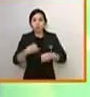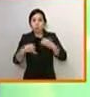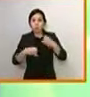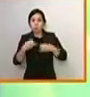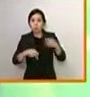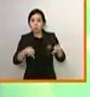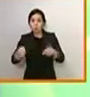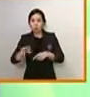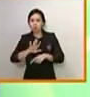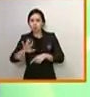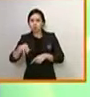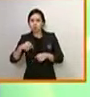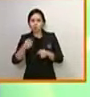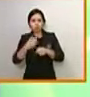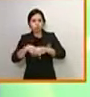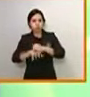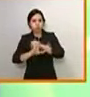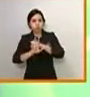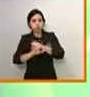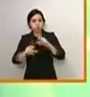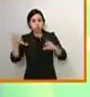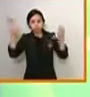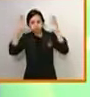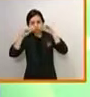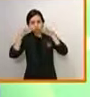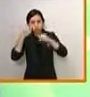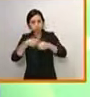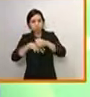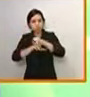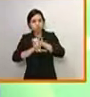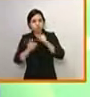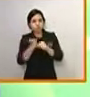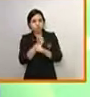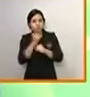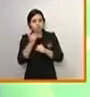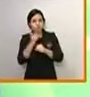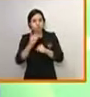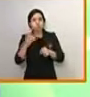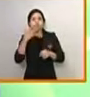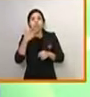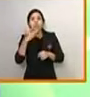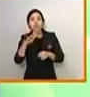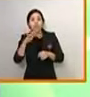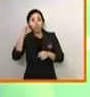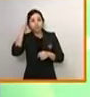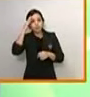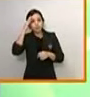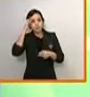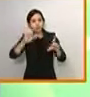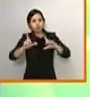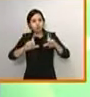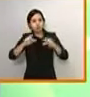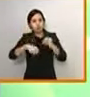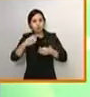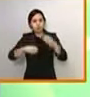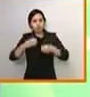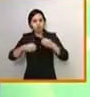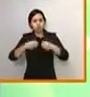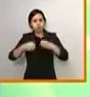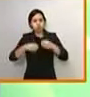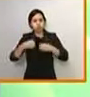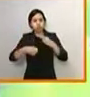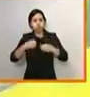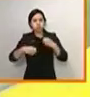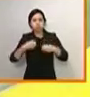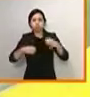Jugadores, ¿y ustedes a qué le pegan? Espero que esta noche le pegues a Pega 3. Muchísima suerte, preparados nuestras esferas. Ya se encuentran